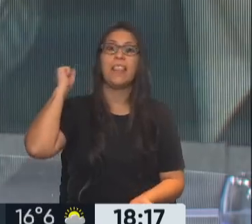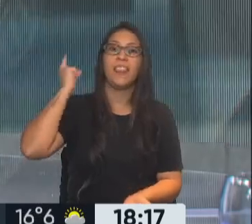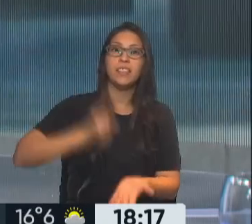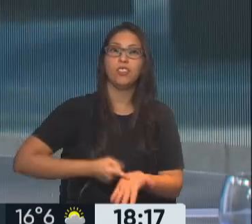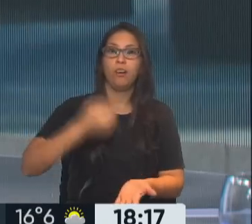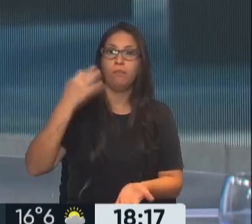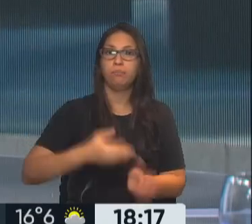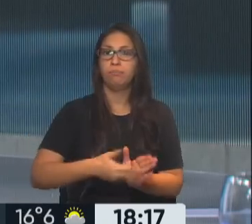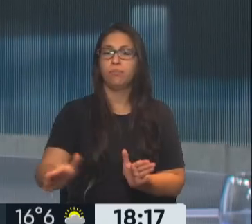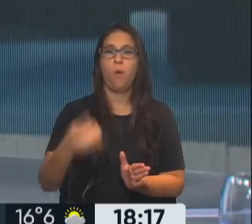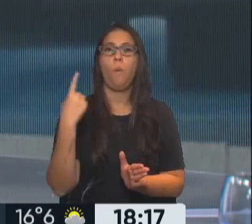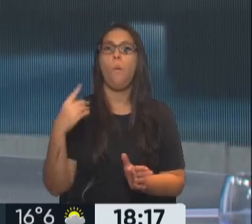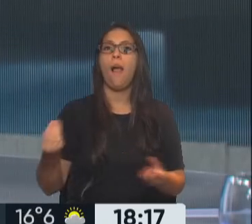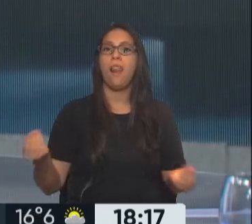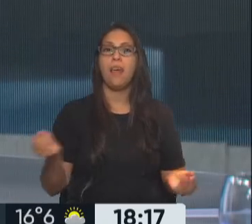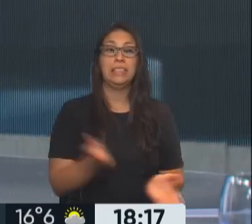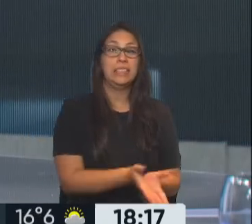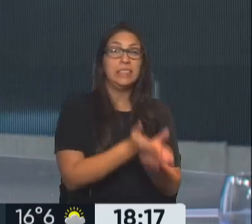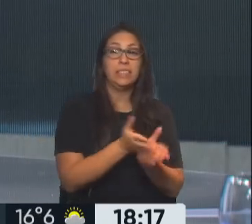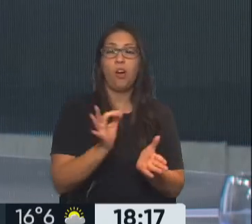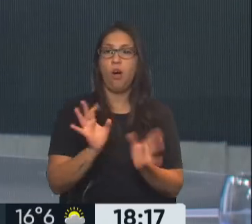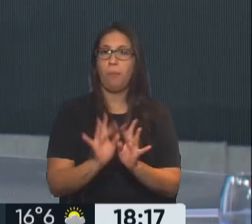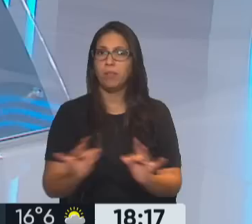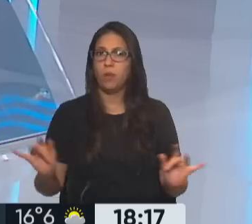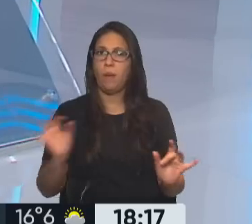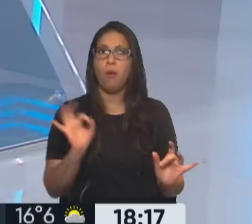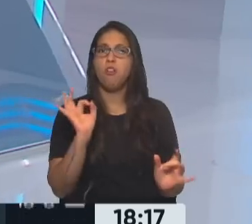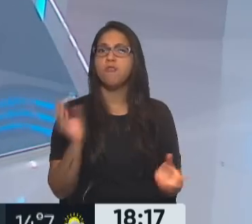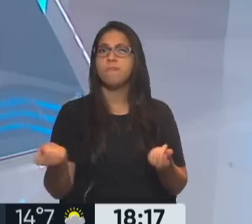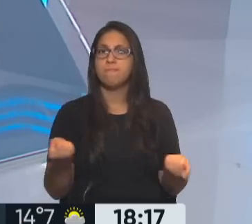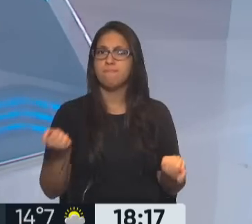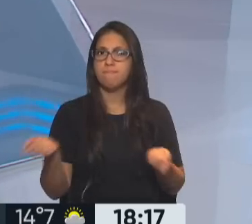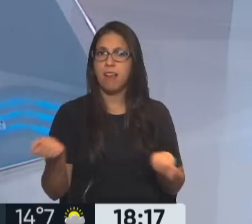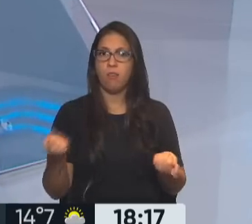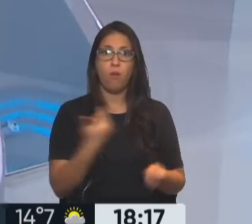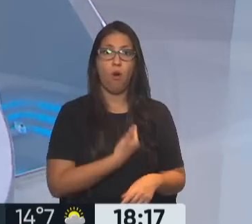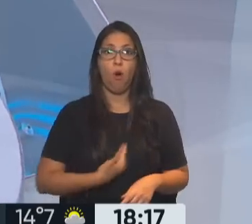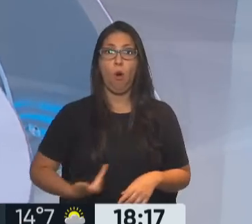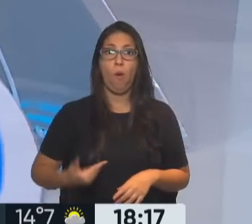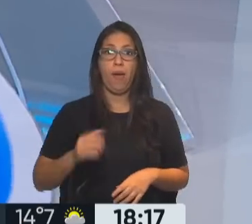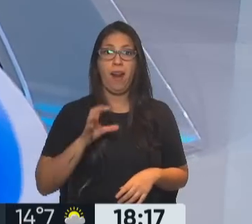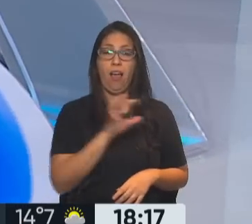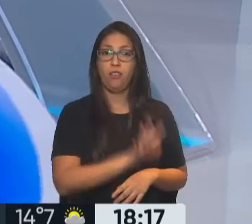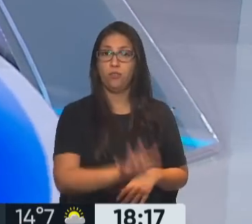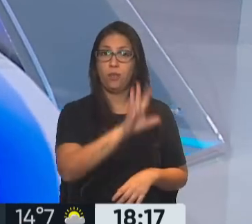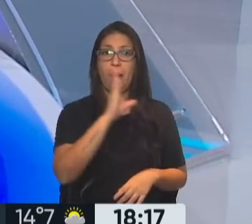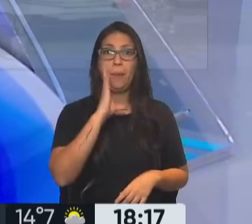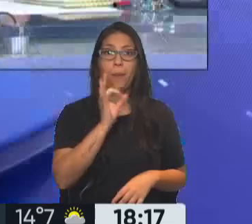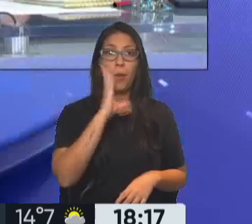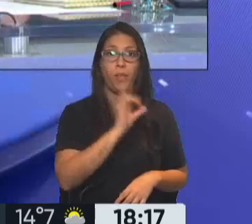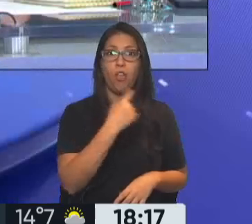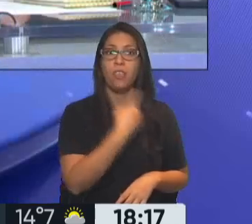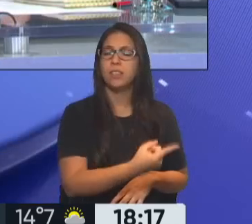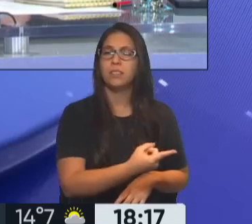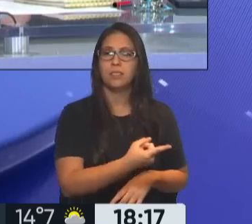me parece que esa es la disyuntiva de Boric ahora, porque salieron el gobernador de la región de Biobío a pedir que se